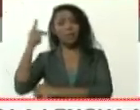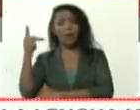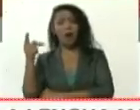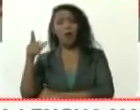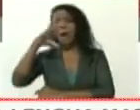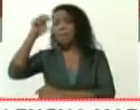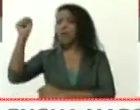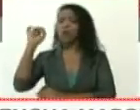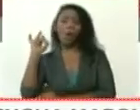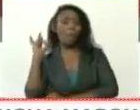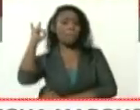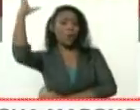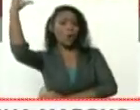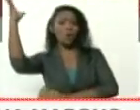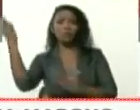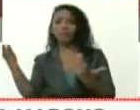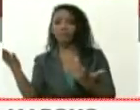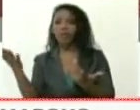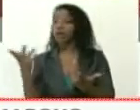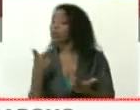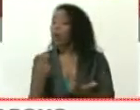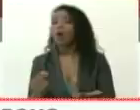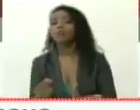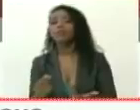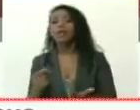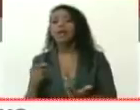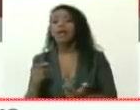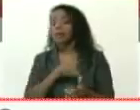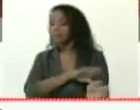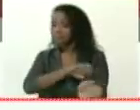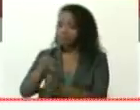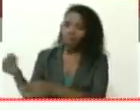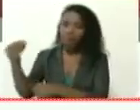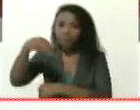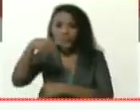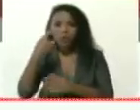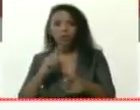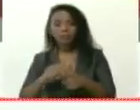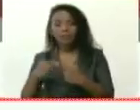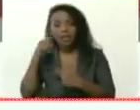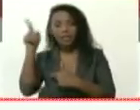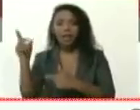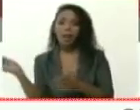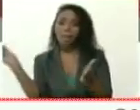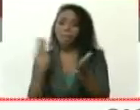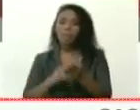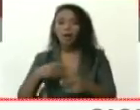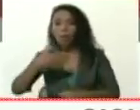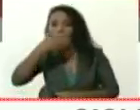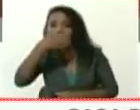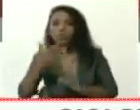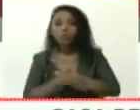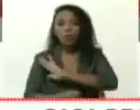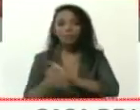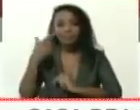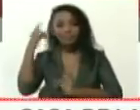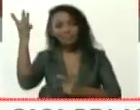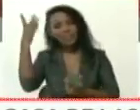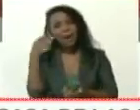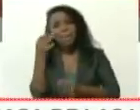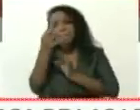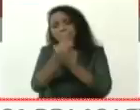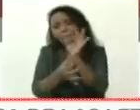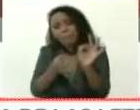Qué manera de simplificar las cosas. Y además entonces son acciones que ya las califican de terroristas y entonces hay que aplicar el TIAR